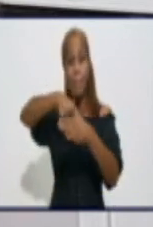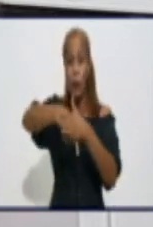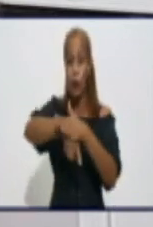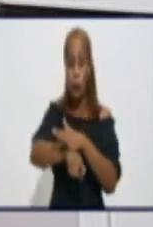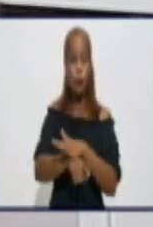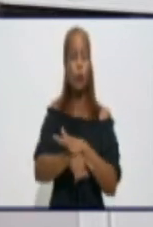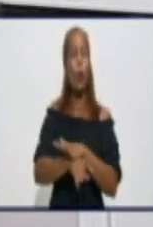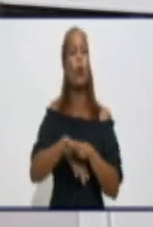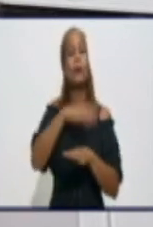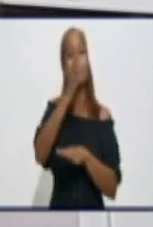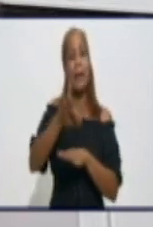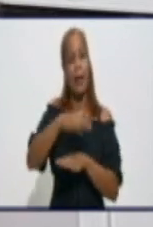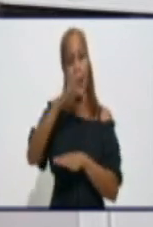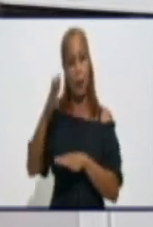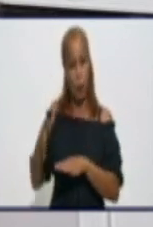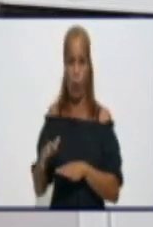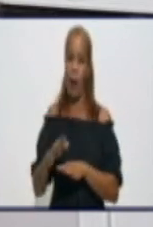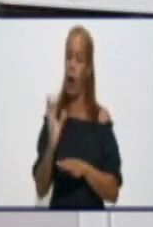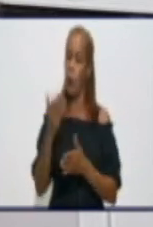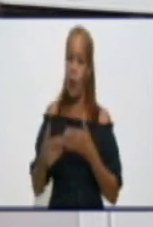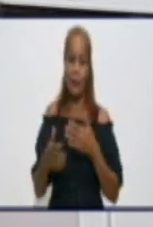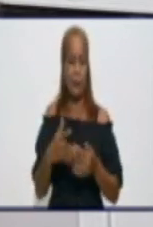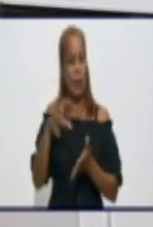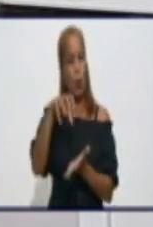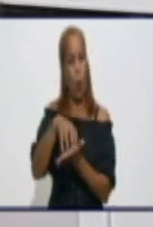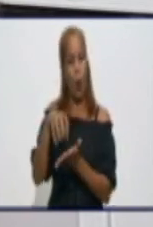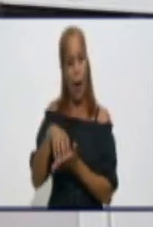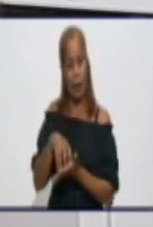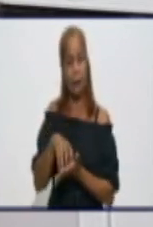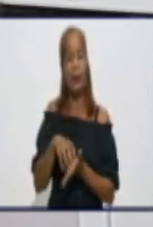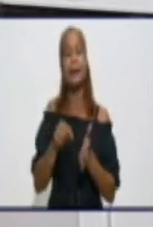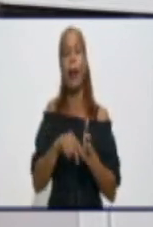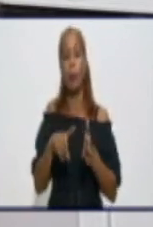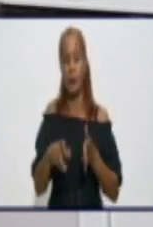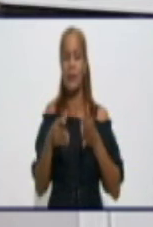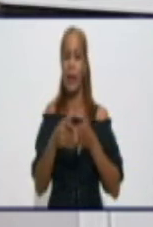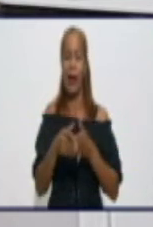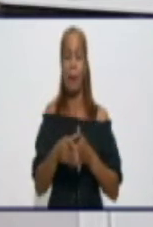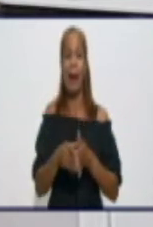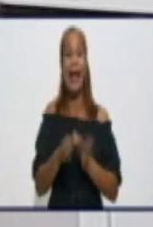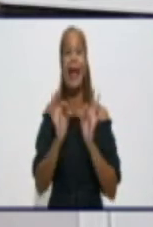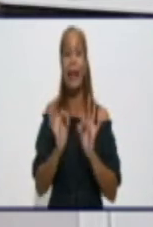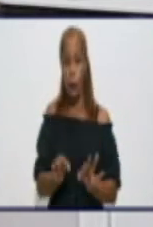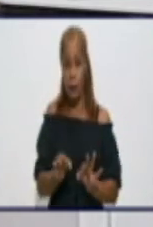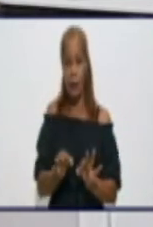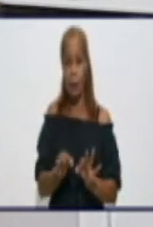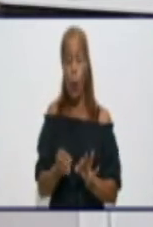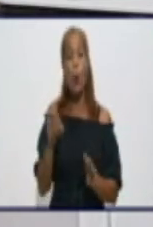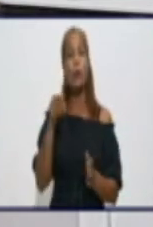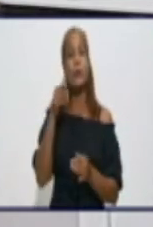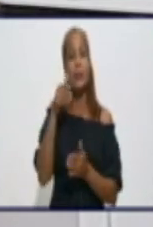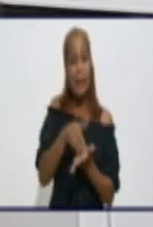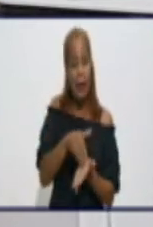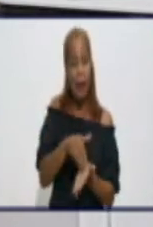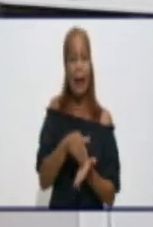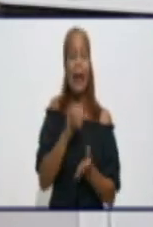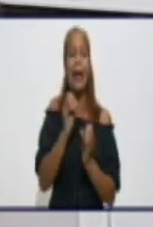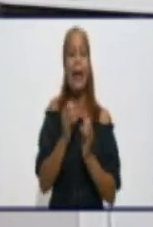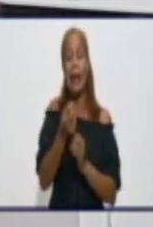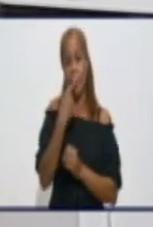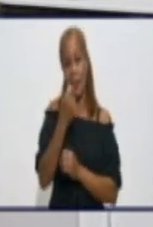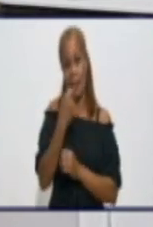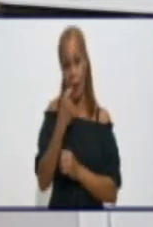territorio, o en el plátano en Pilón. Son los mismos que llevan el medicamento, escaso medicamento que hoy